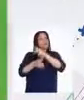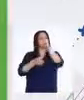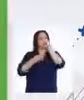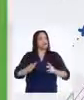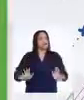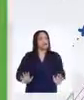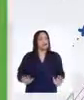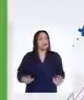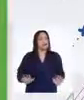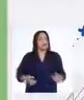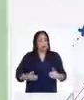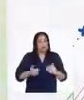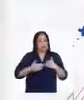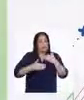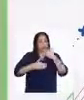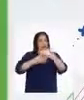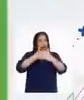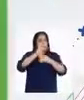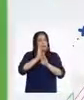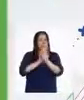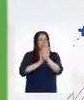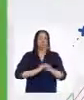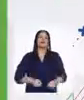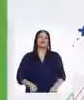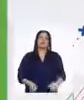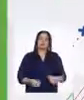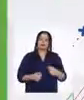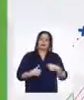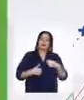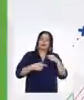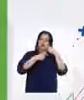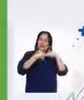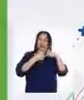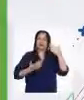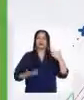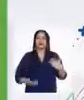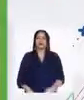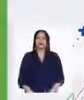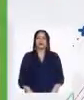va en aumento. Un poco lo que les comentaba,